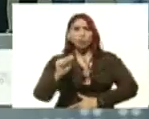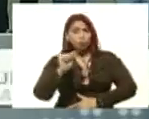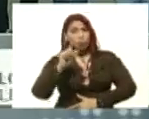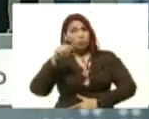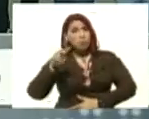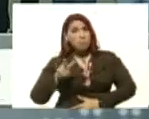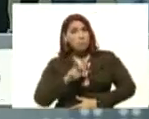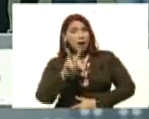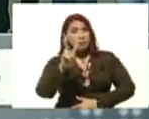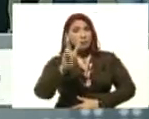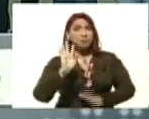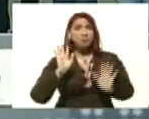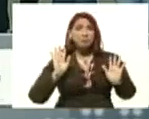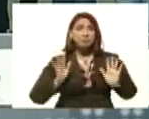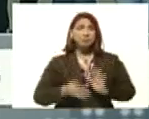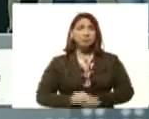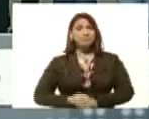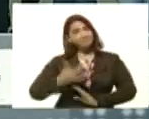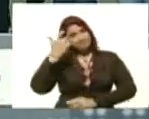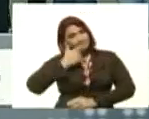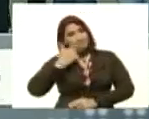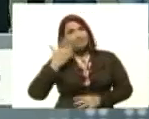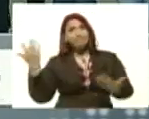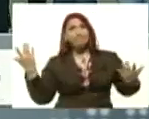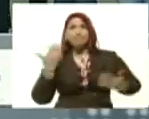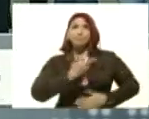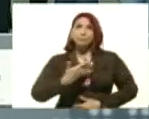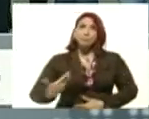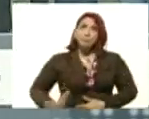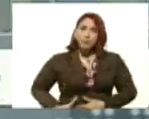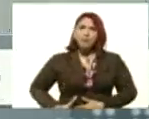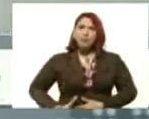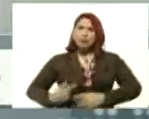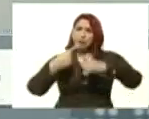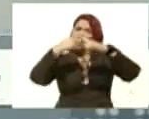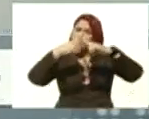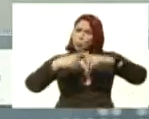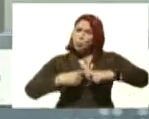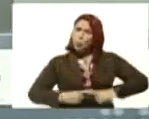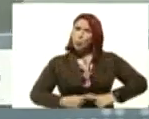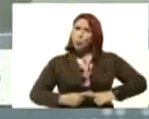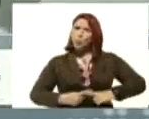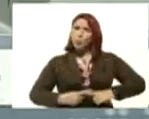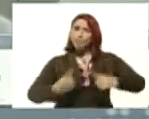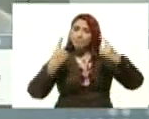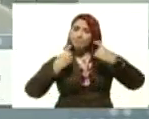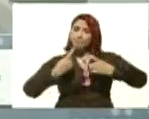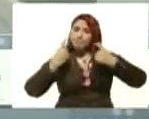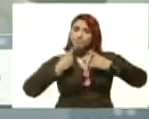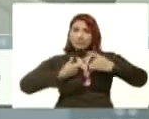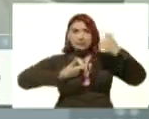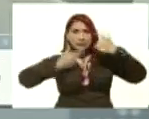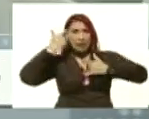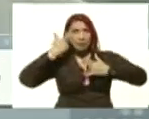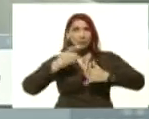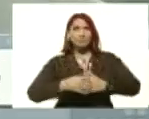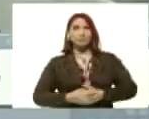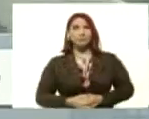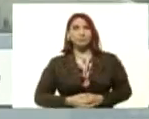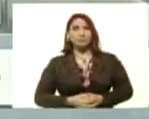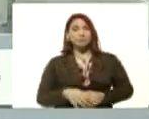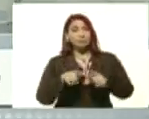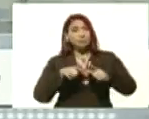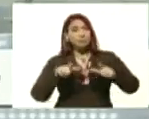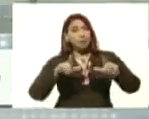Valle, la actitud de presidente y de estadista que nos enseñó el comandante Chávez para los